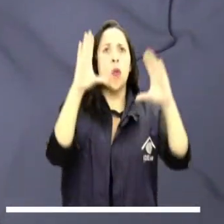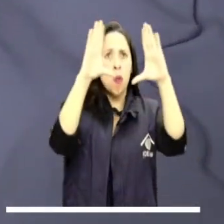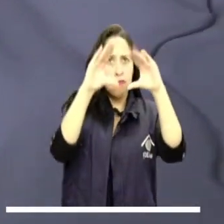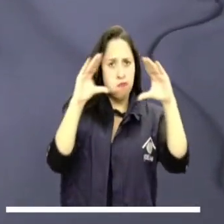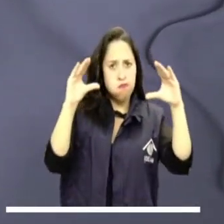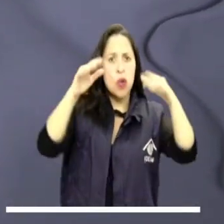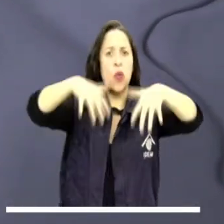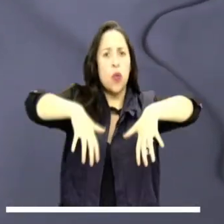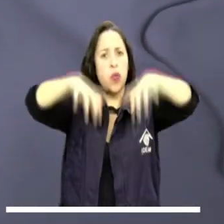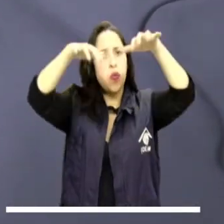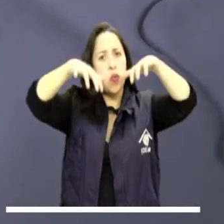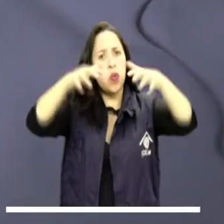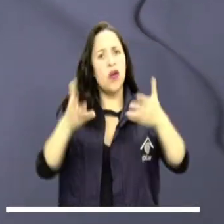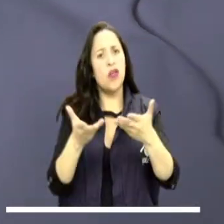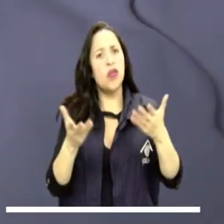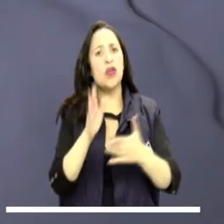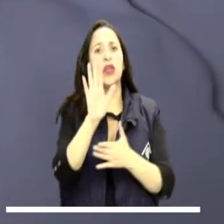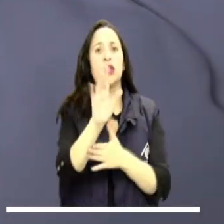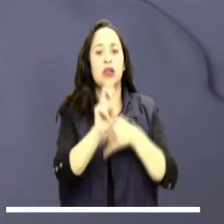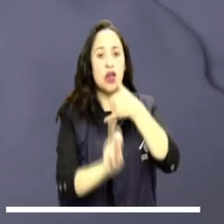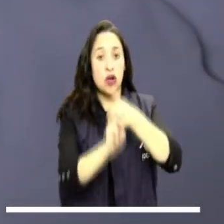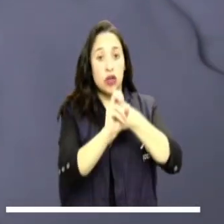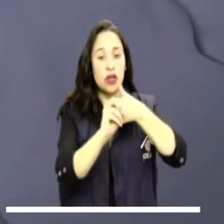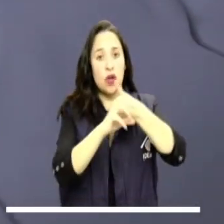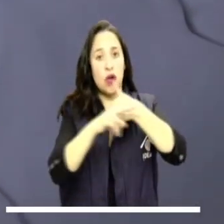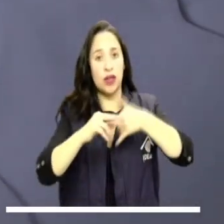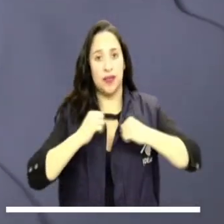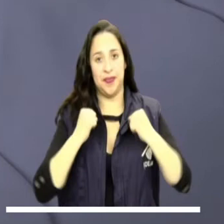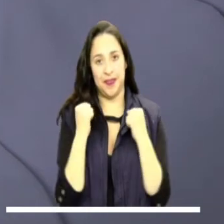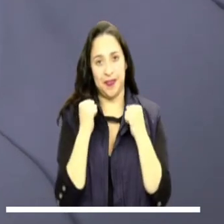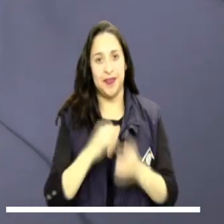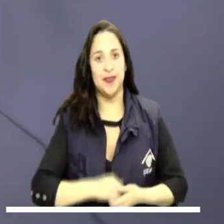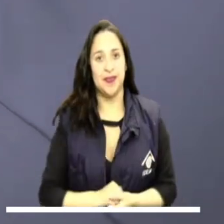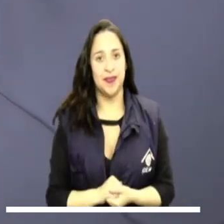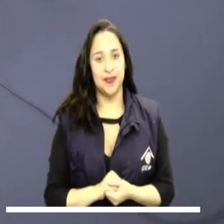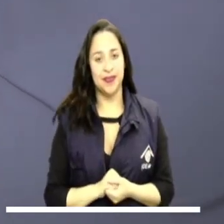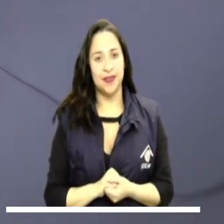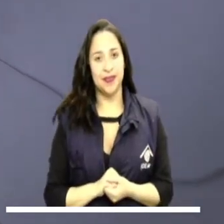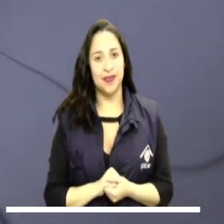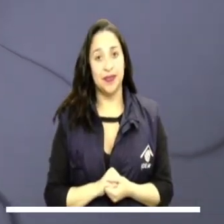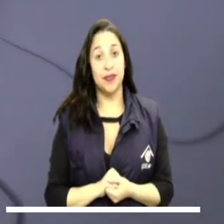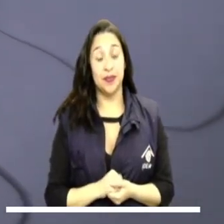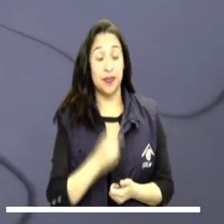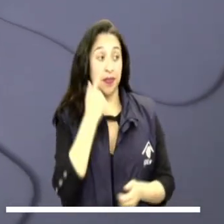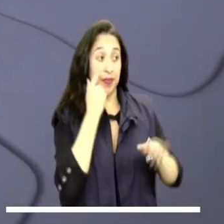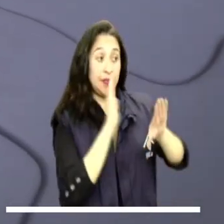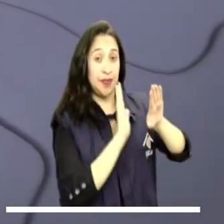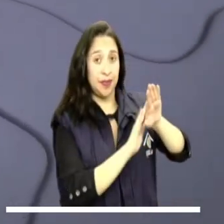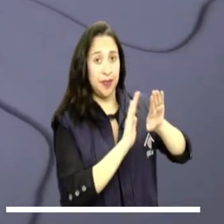La capital del país espera alta nubosidad y lluvias moderadas, principalmente al norte y oriente de Bogotá.